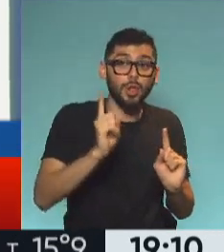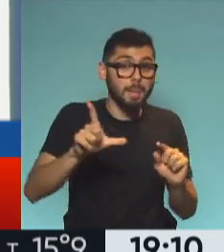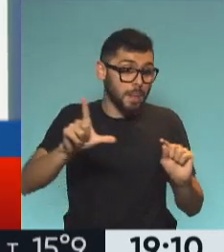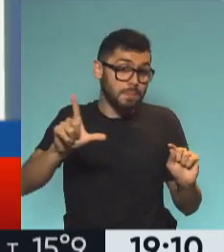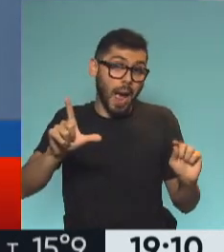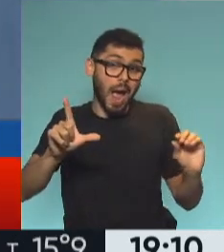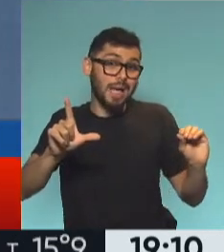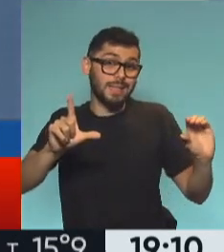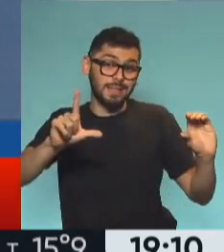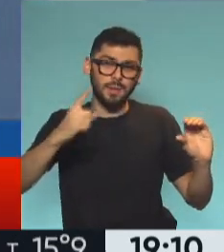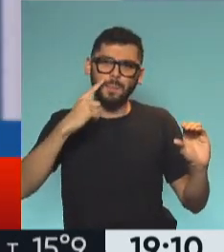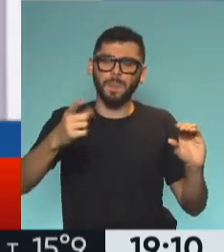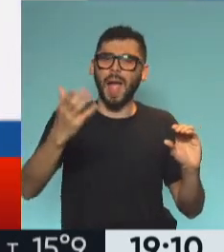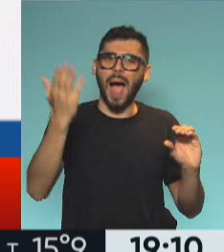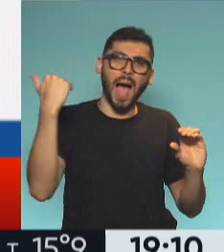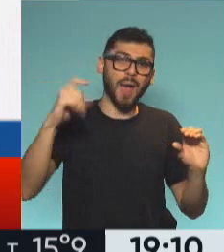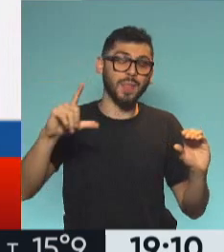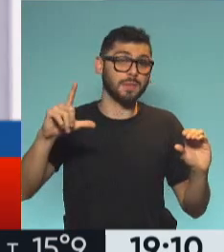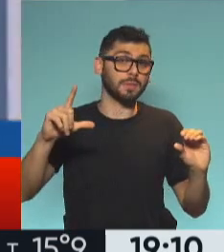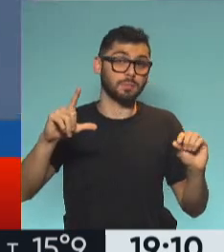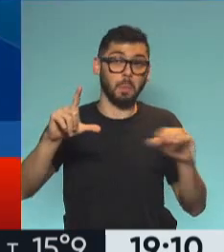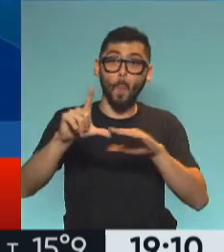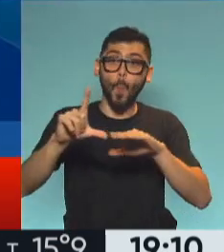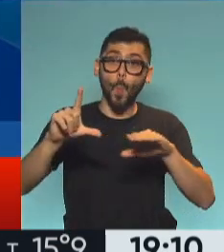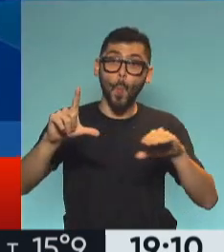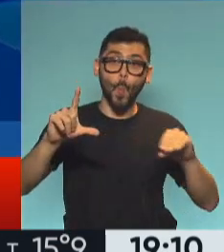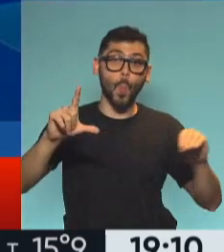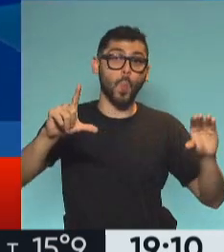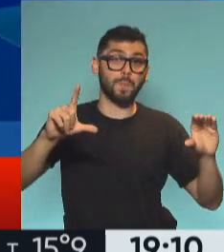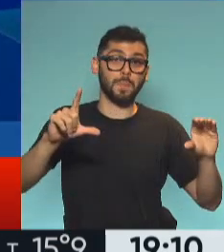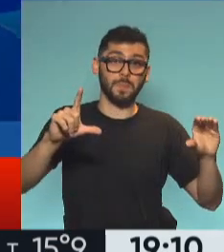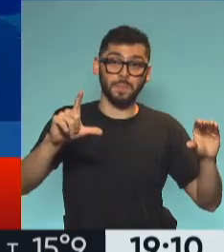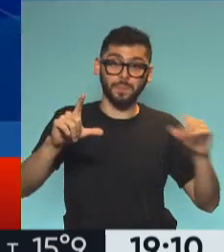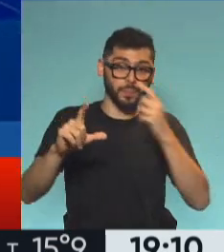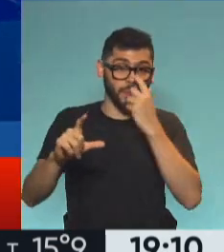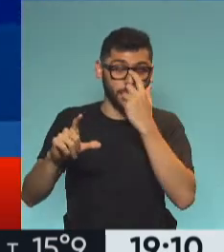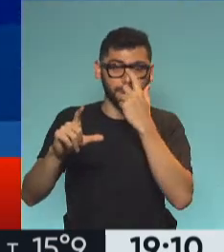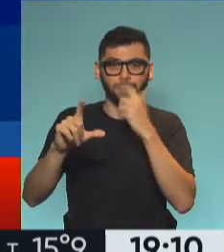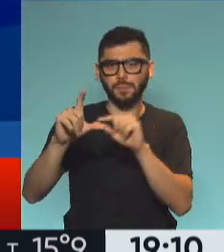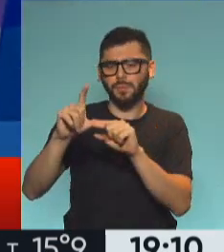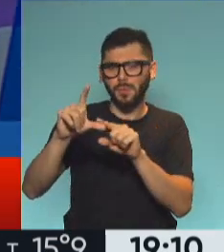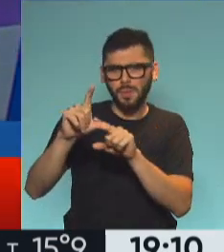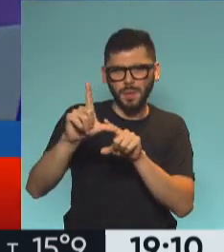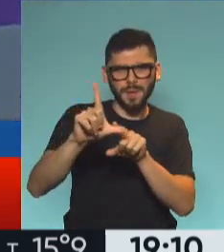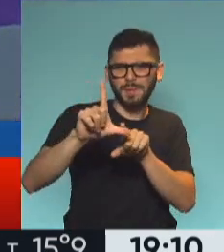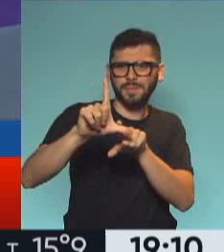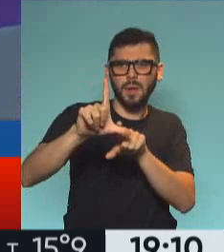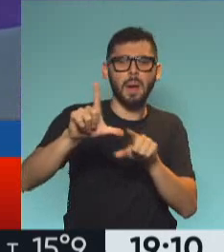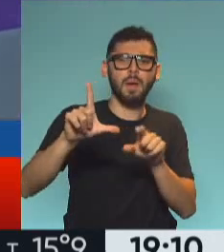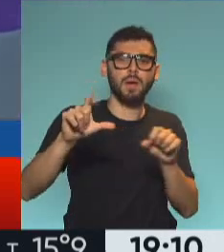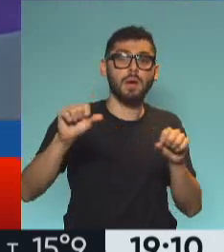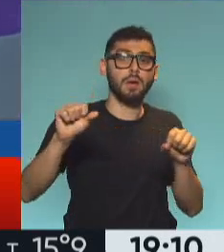Ustedes fíjense cómo venía antes, sí, sí, sí, y que también viene subiendo, ha superado la primera etapa. Mayo ha sido una línea